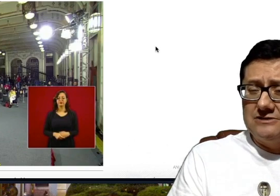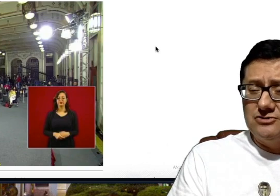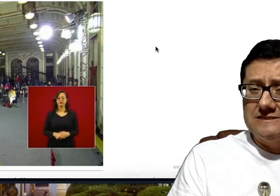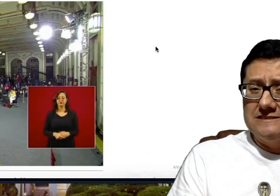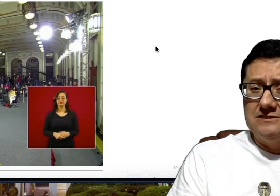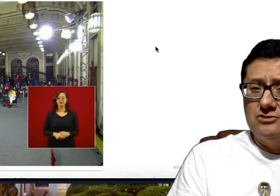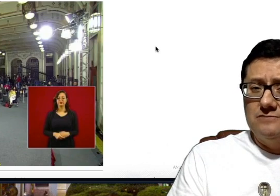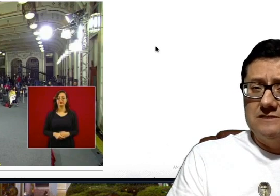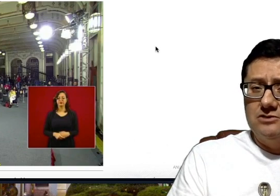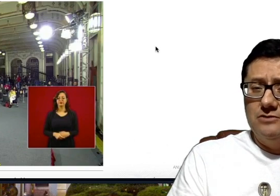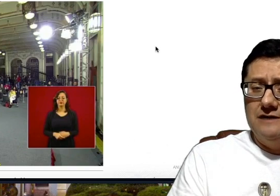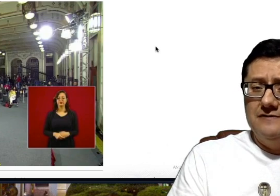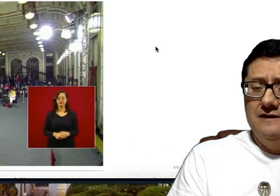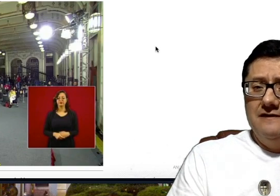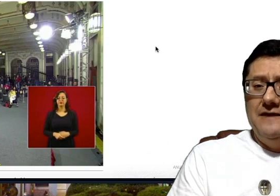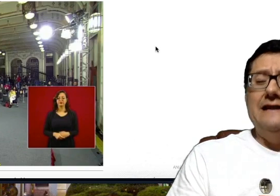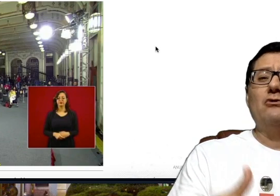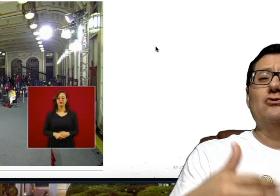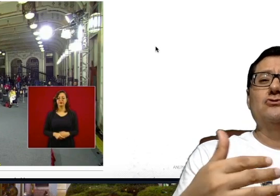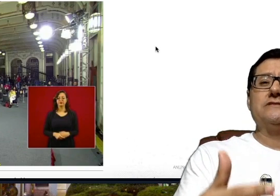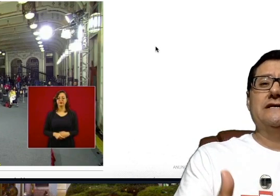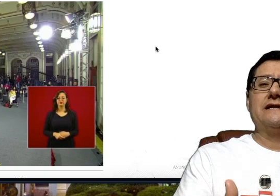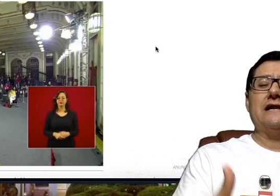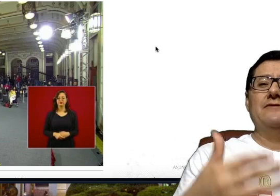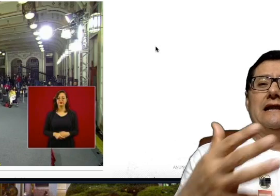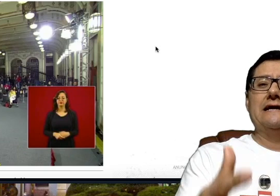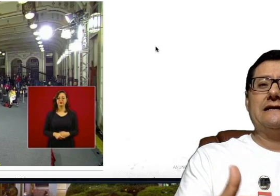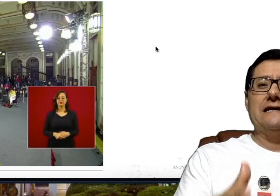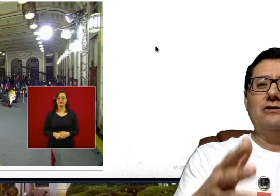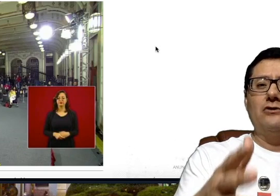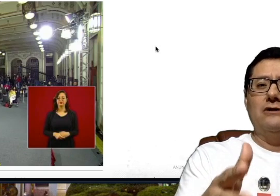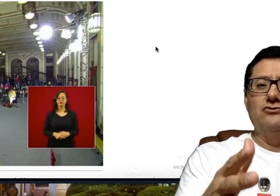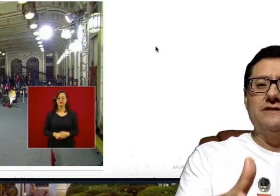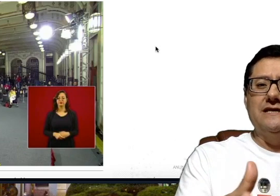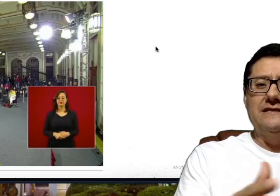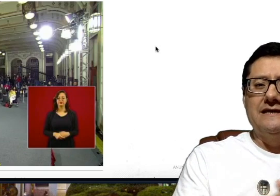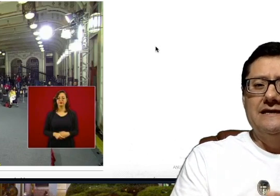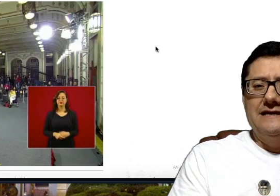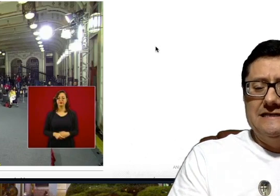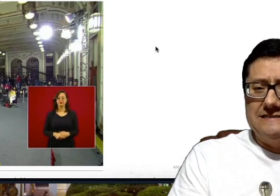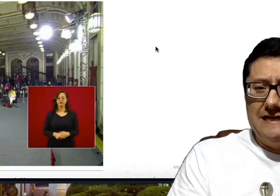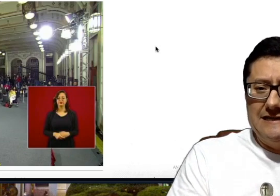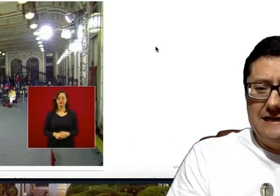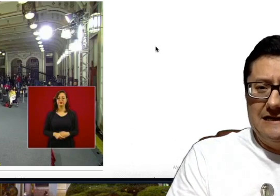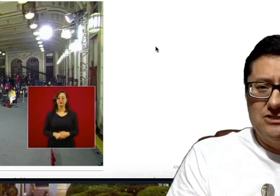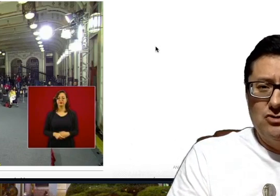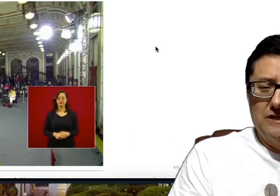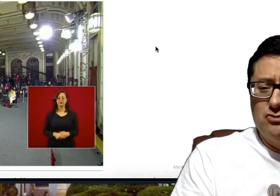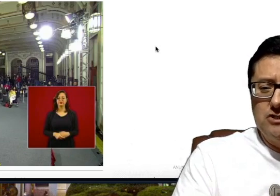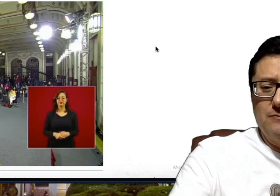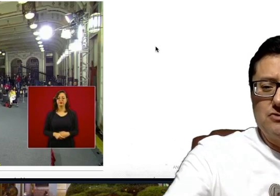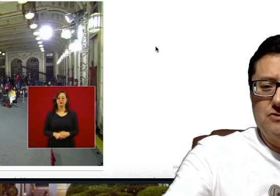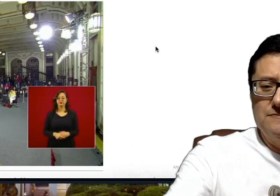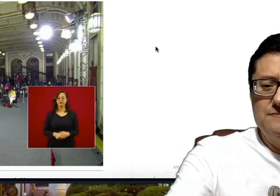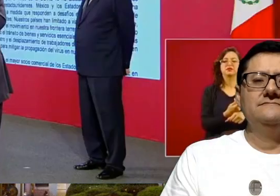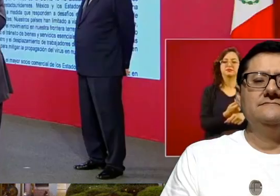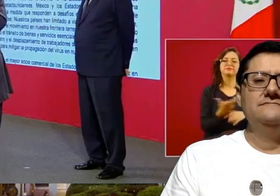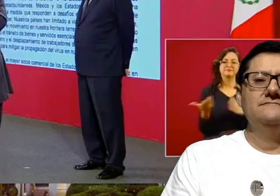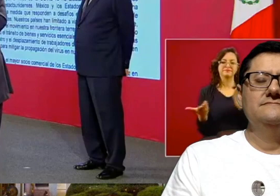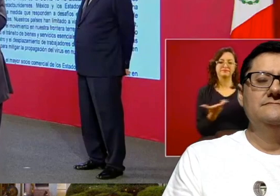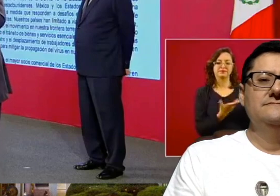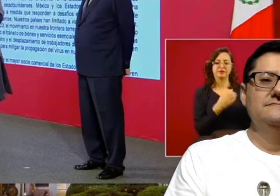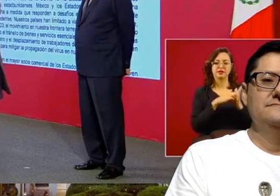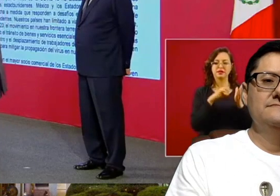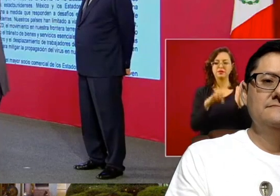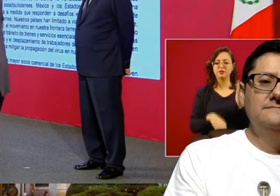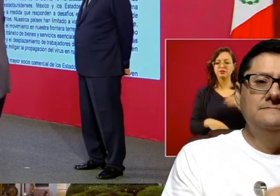secretario de Relaciones Exteriores, Marcelo Ebrard, dar a conocer, revelar qué es lo que contiene esta declaración. Escuchemos. Dice